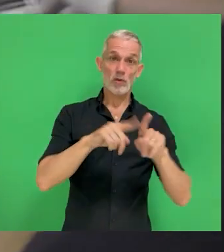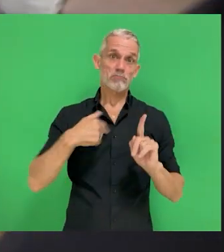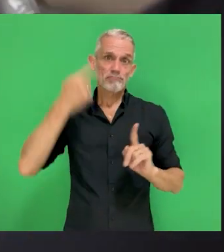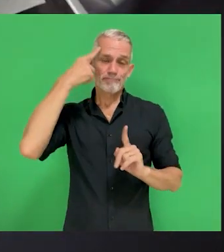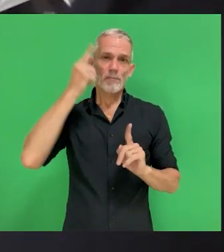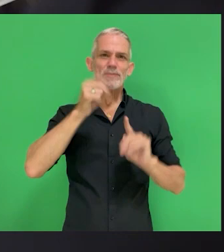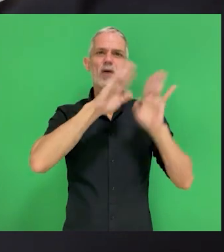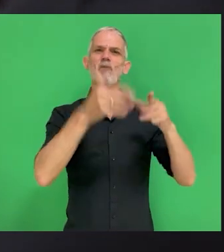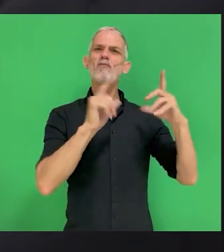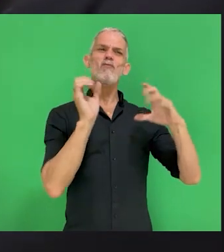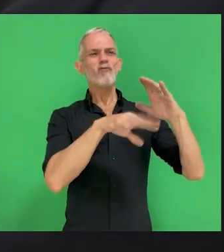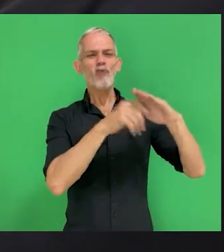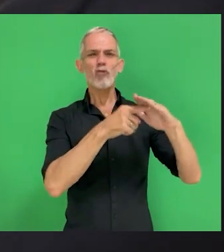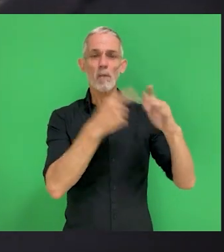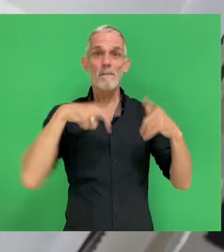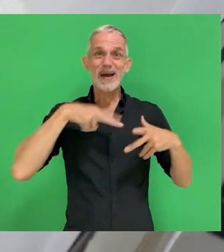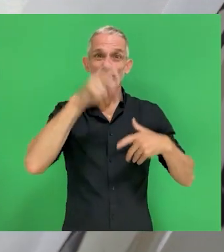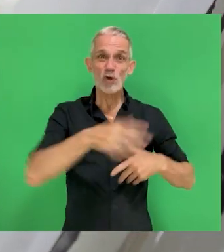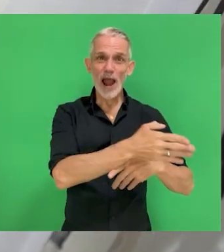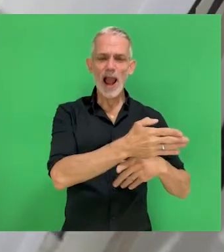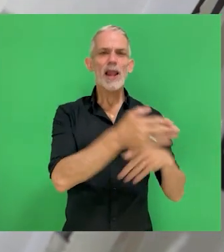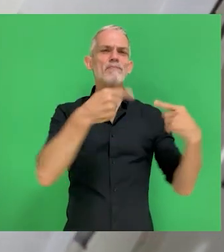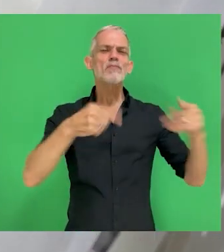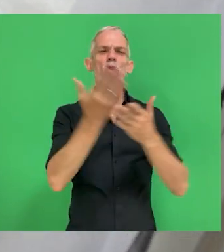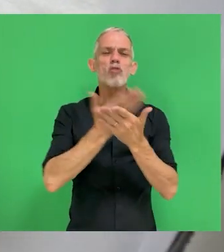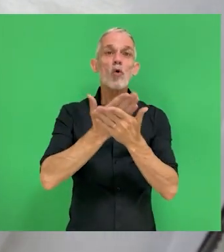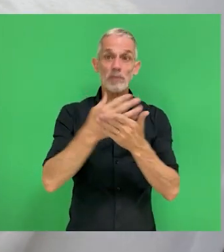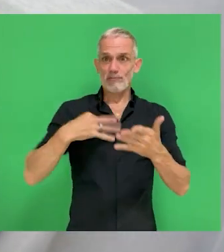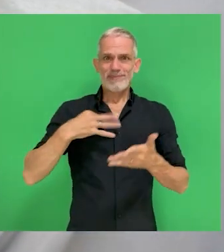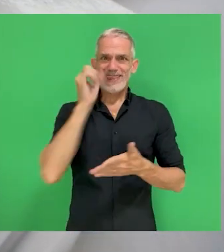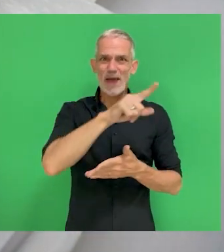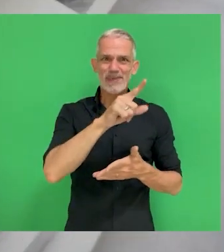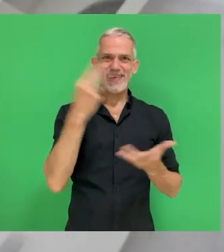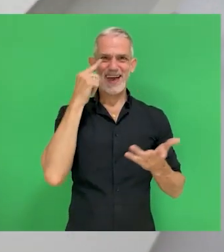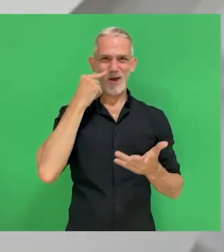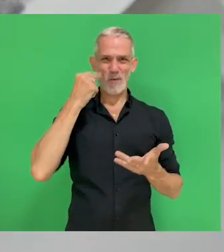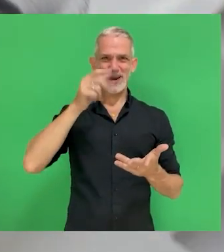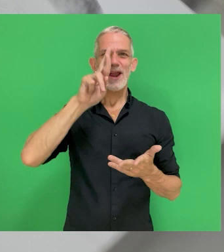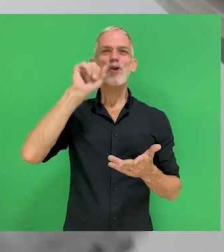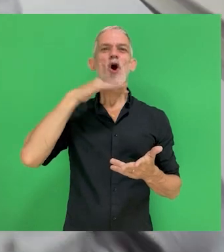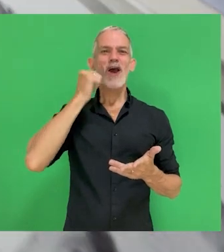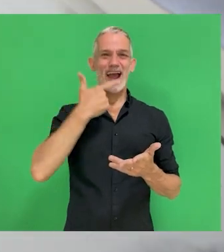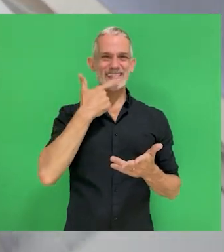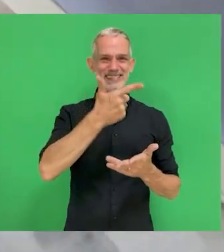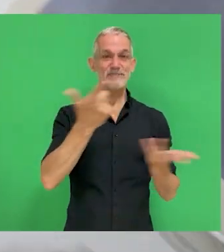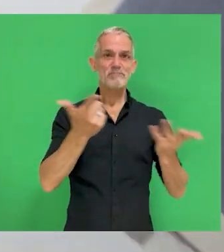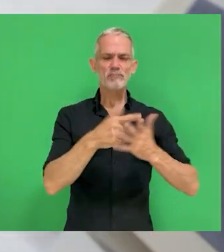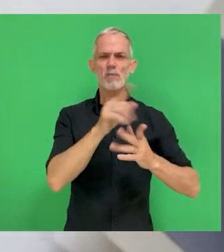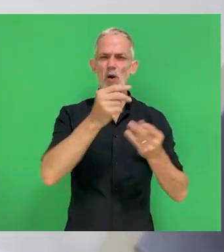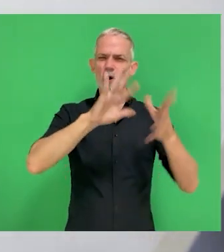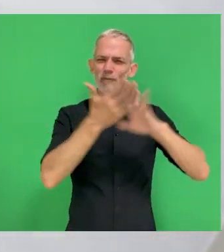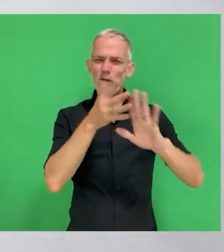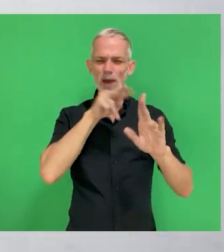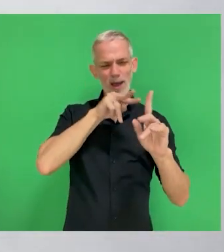fondo personal, el fondo va a contener documentos de la vida del almirante Rojas, pero con una visión